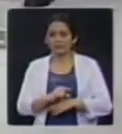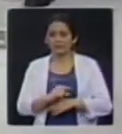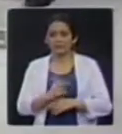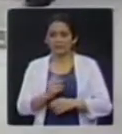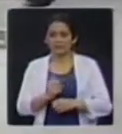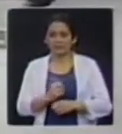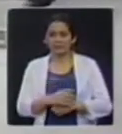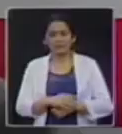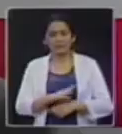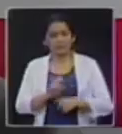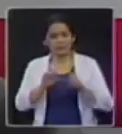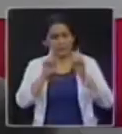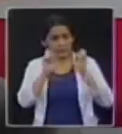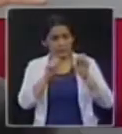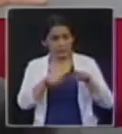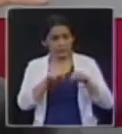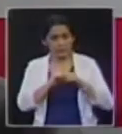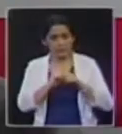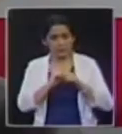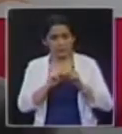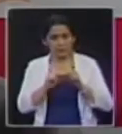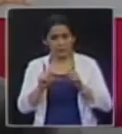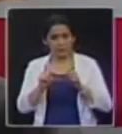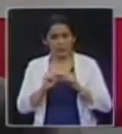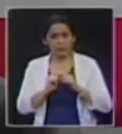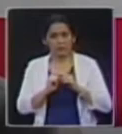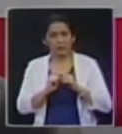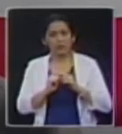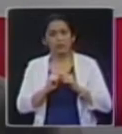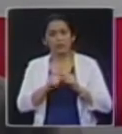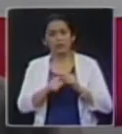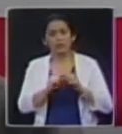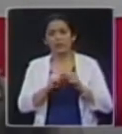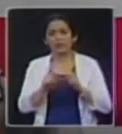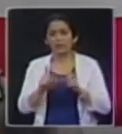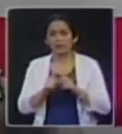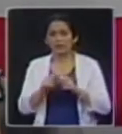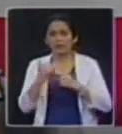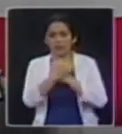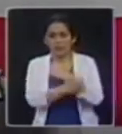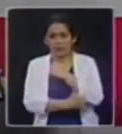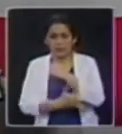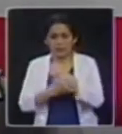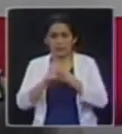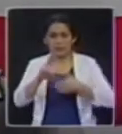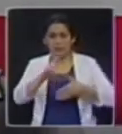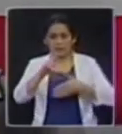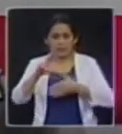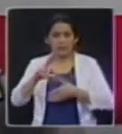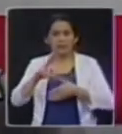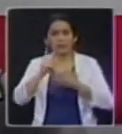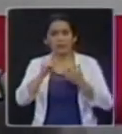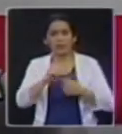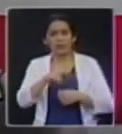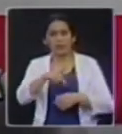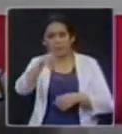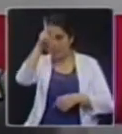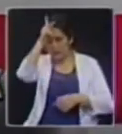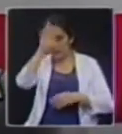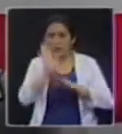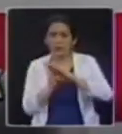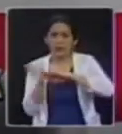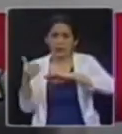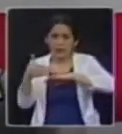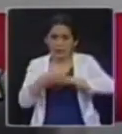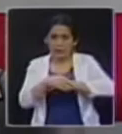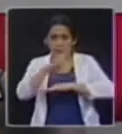Quiero destacar. Sí, es que quería preguntarle, ustedes tienen varios puntos, ¿no? Por ahí quería arrancar. Ustedes están en varios países de Latinoamérica, están en Perú, están en Jamaica, están